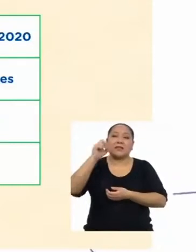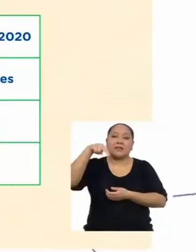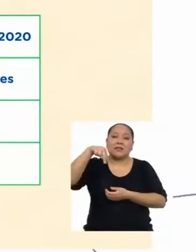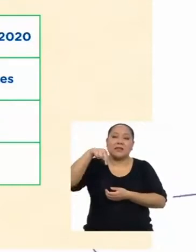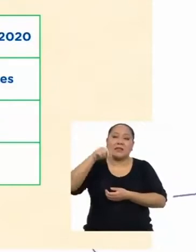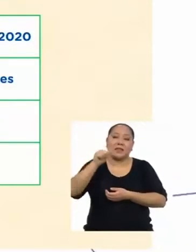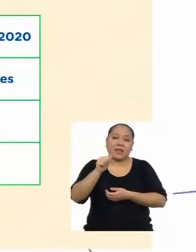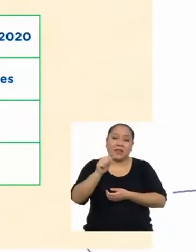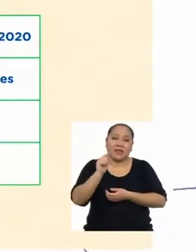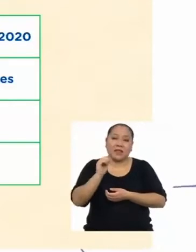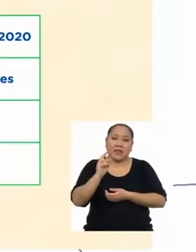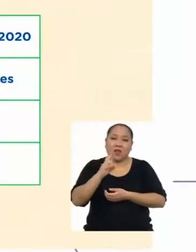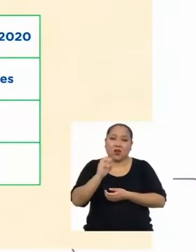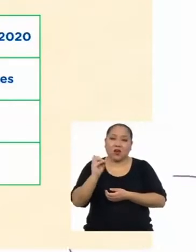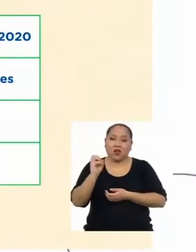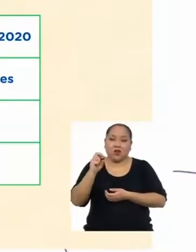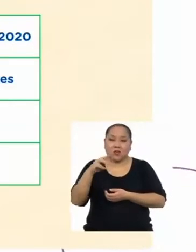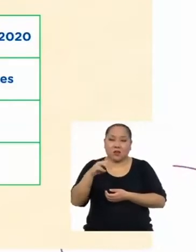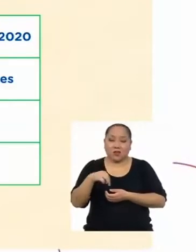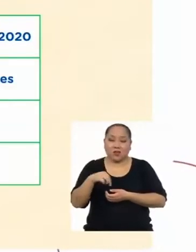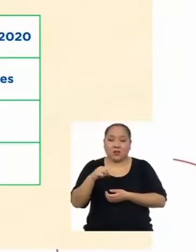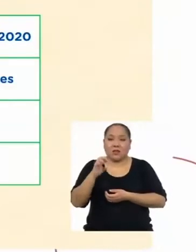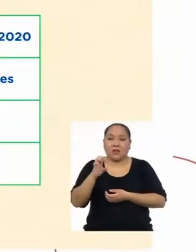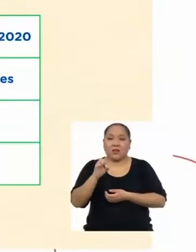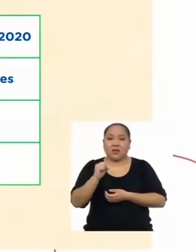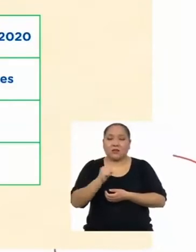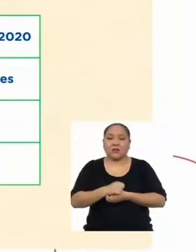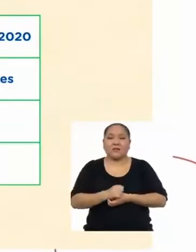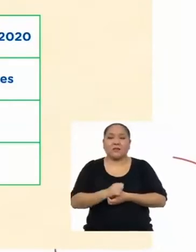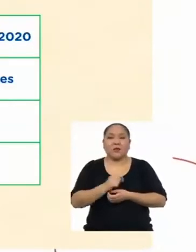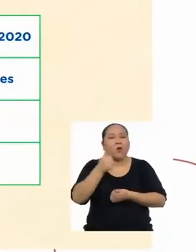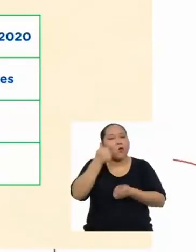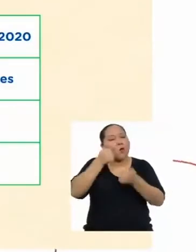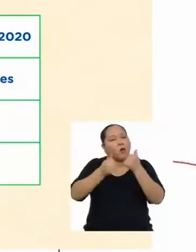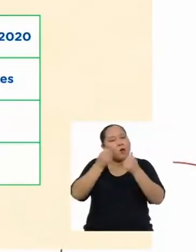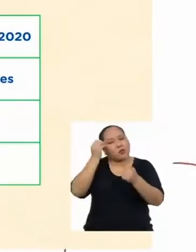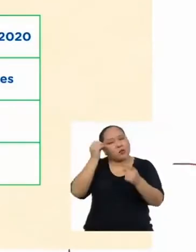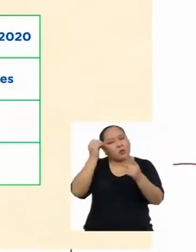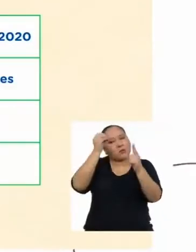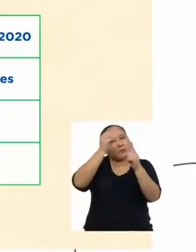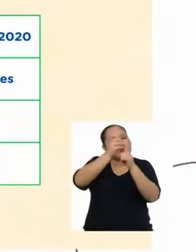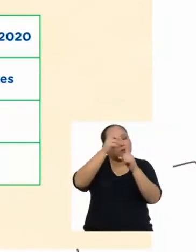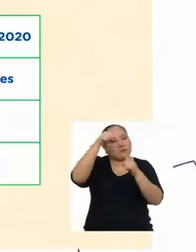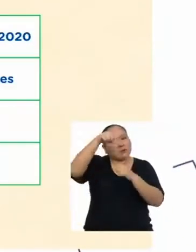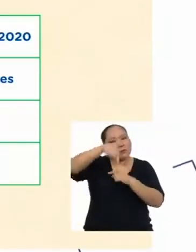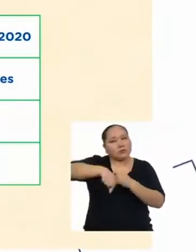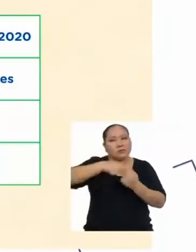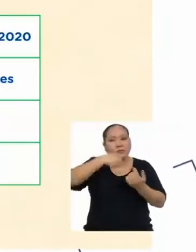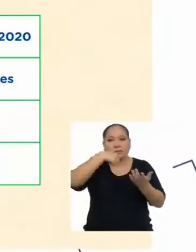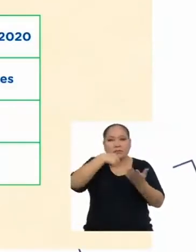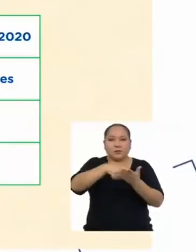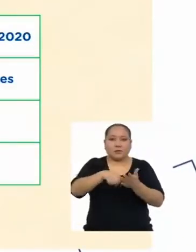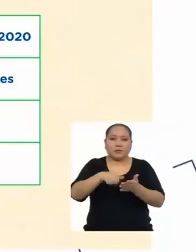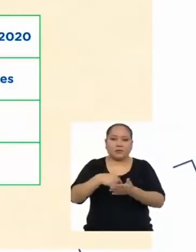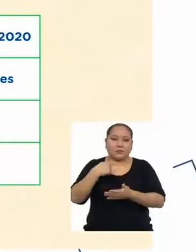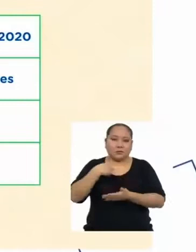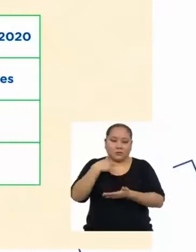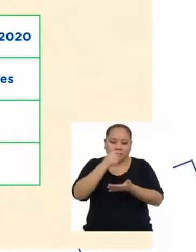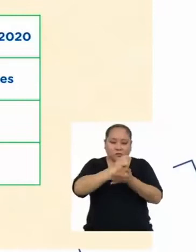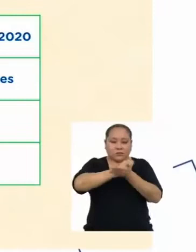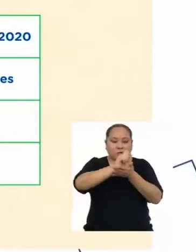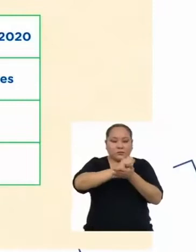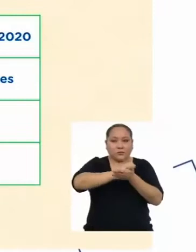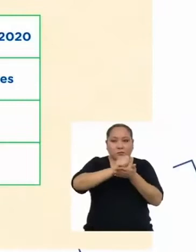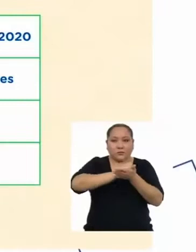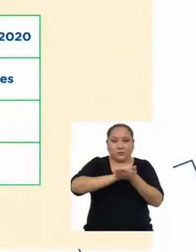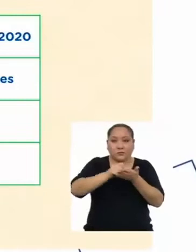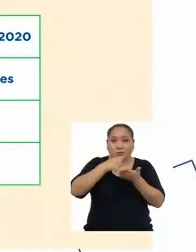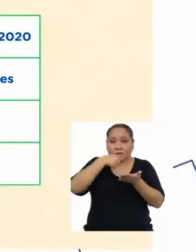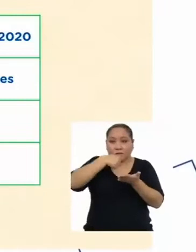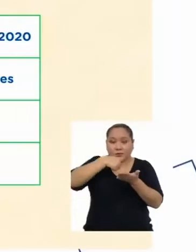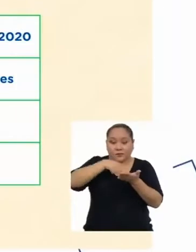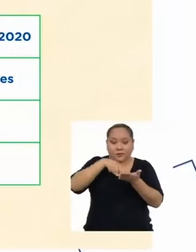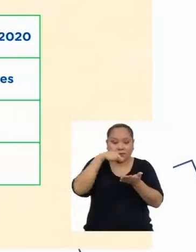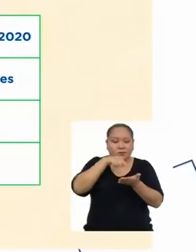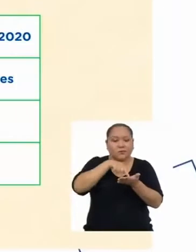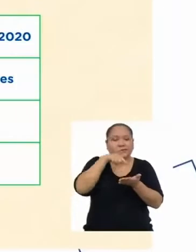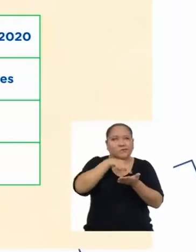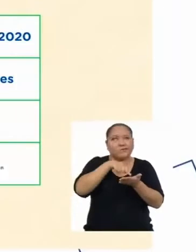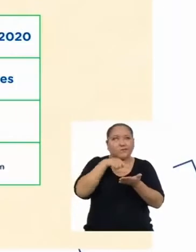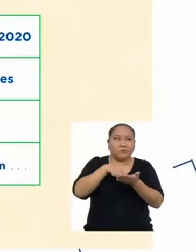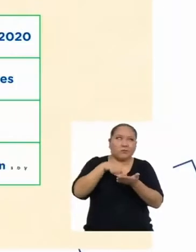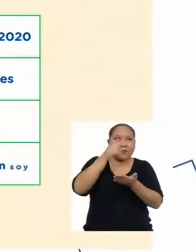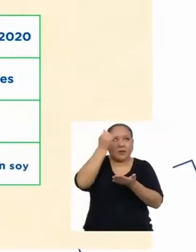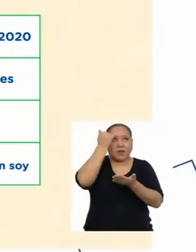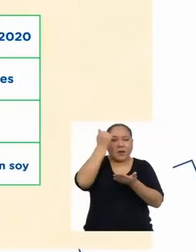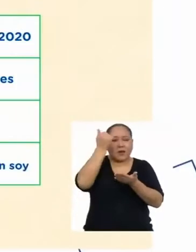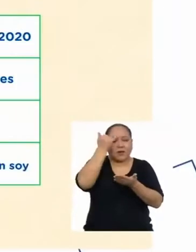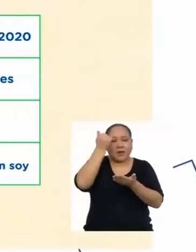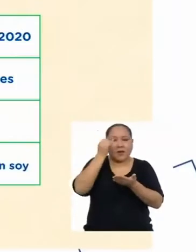finalmente, ¿cuál es el propósito de mi carta? Escribiré una carta con el propósito de afirmar